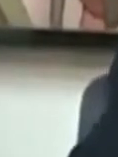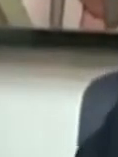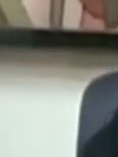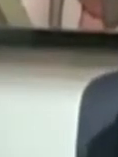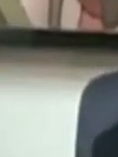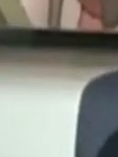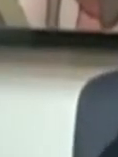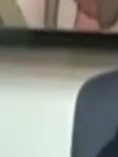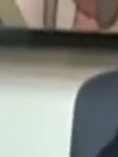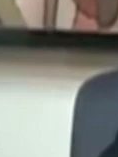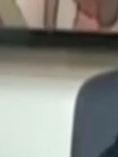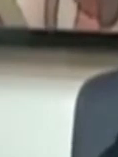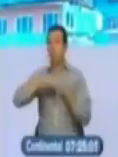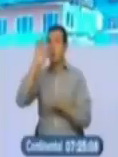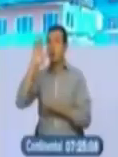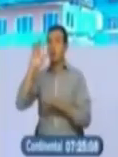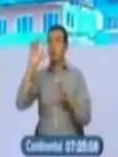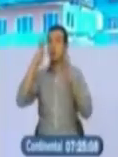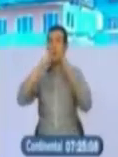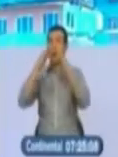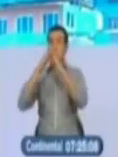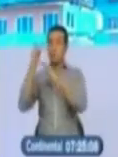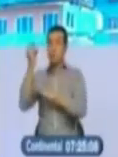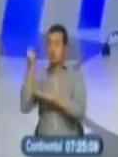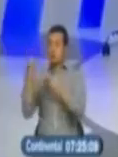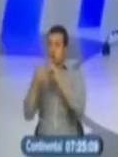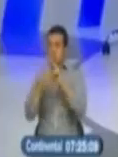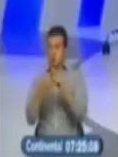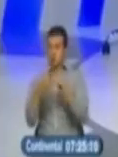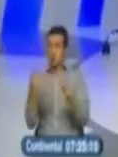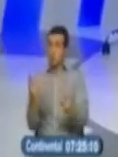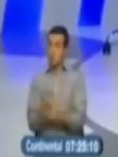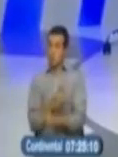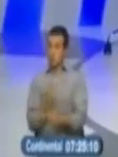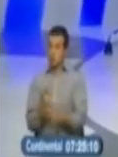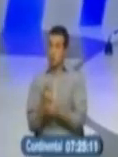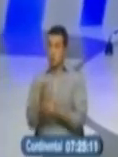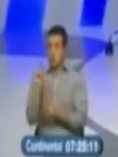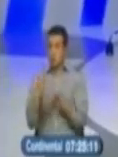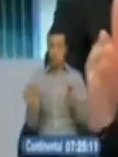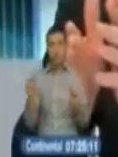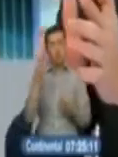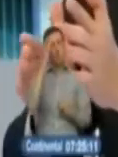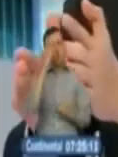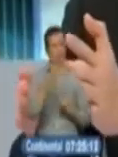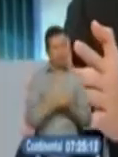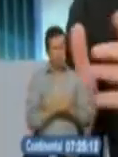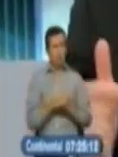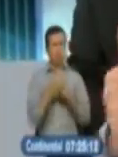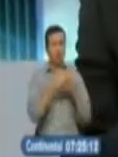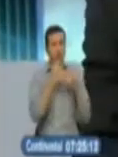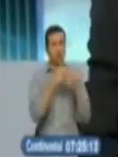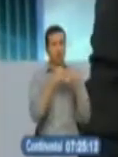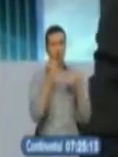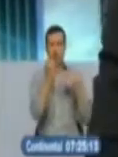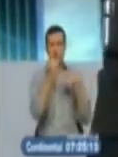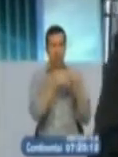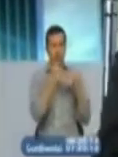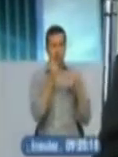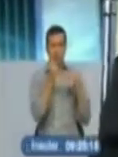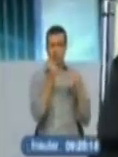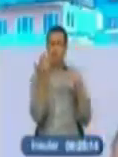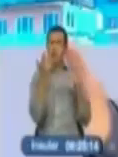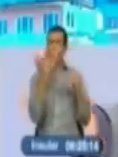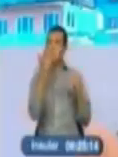pública, es el propio Banco de Guayaquil. El ex candidato presidencial de Chile y profesor de finanzas, Francisco Parisi, en una entrevista para Ecuador